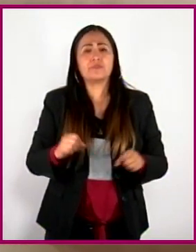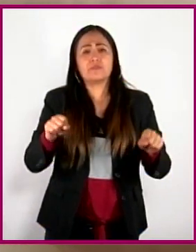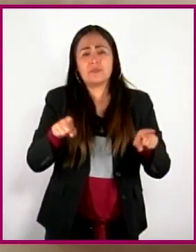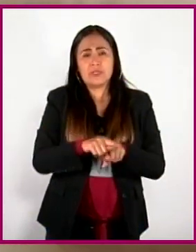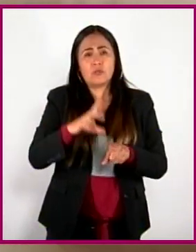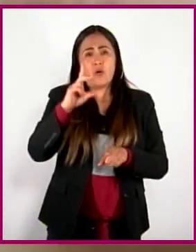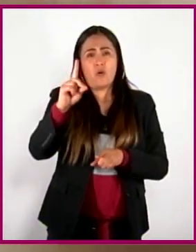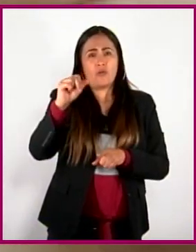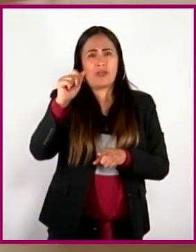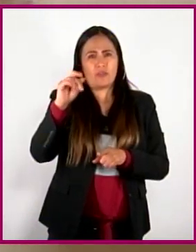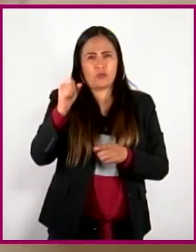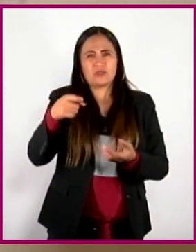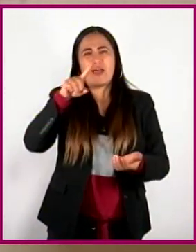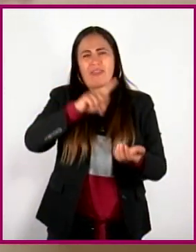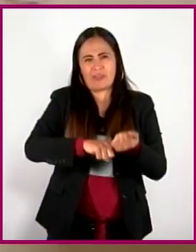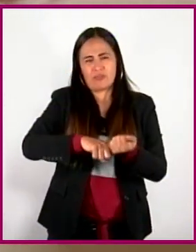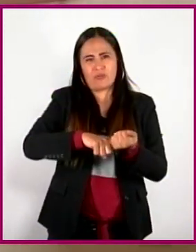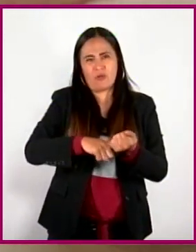red, por ejemplo, ¿no?